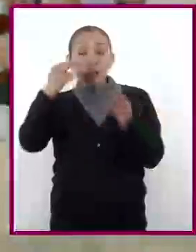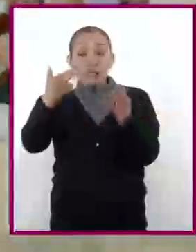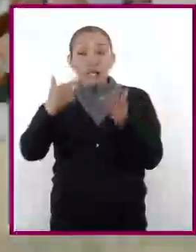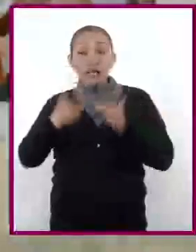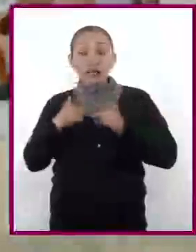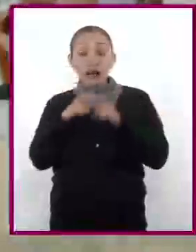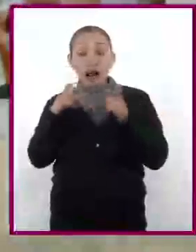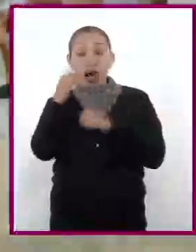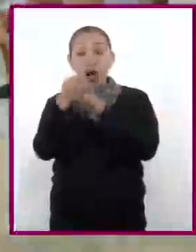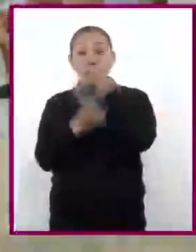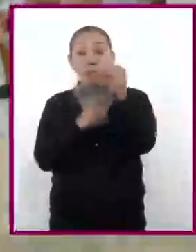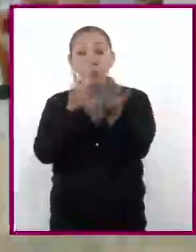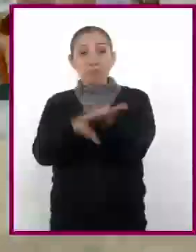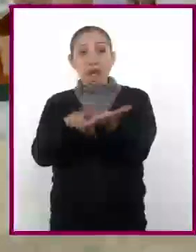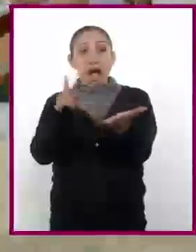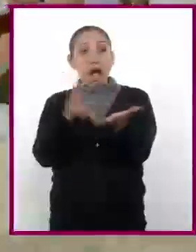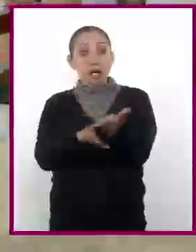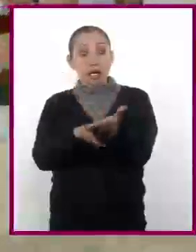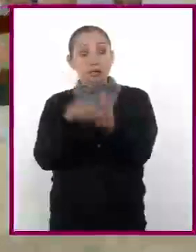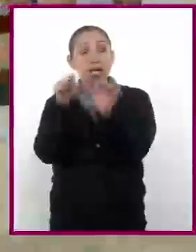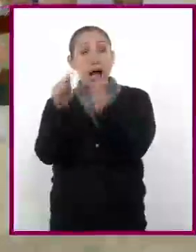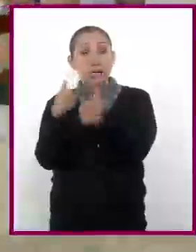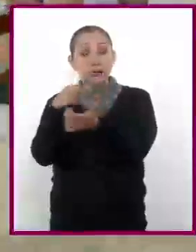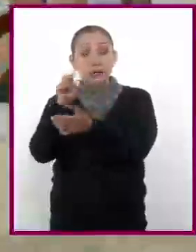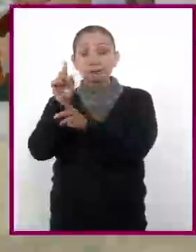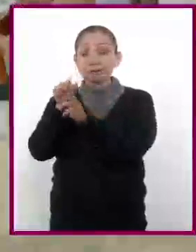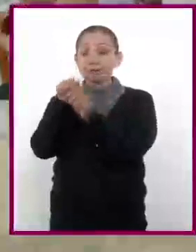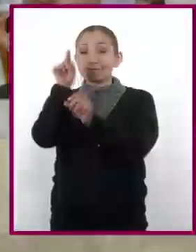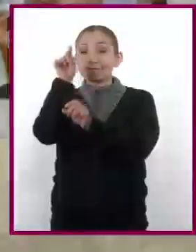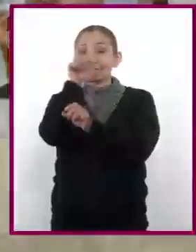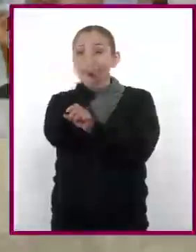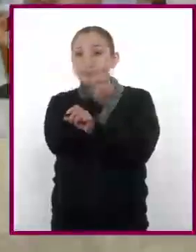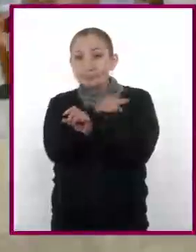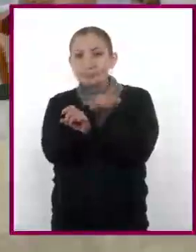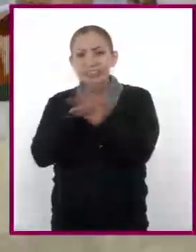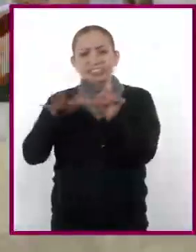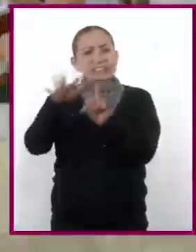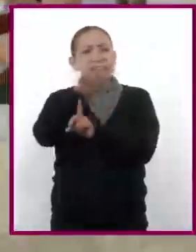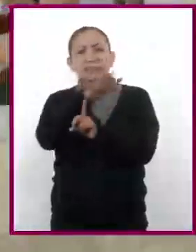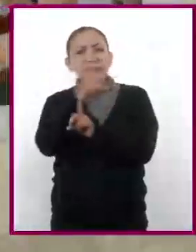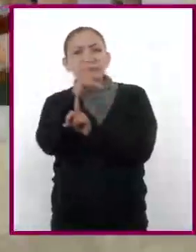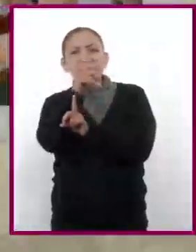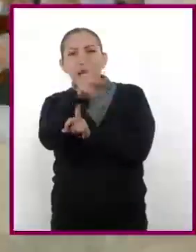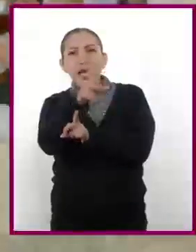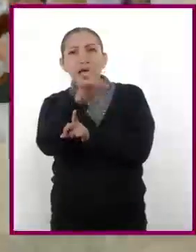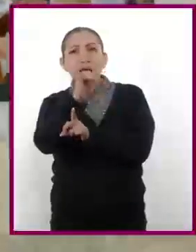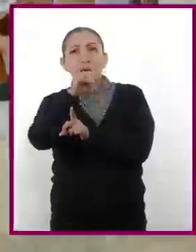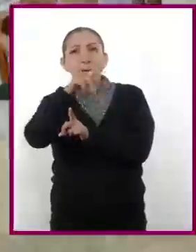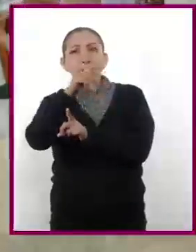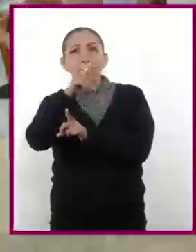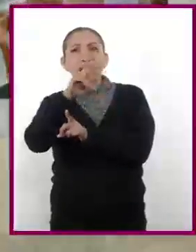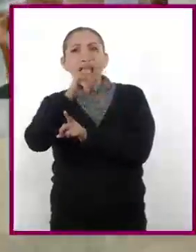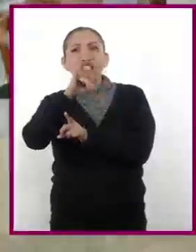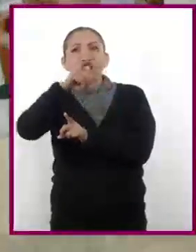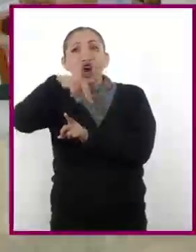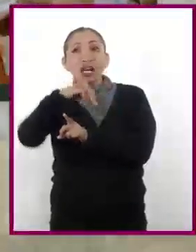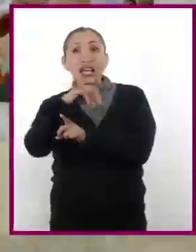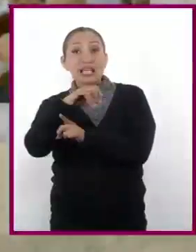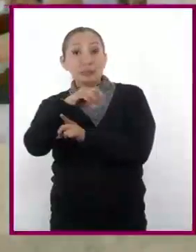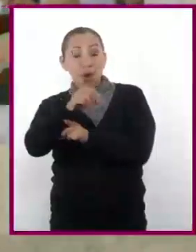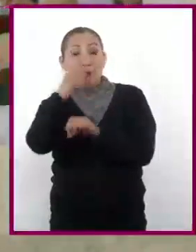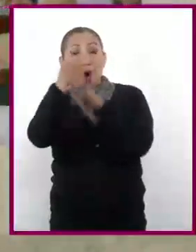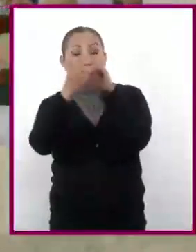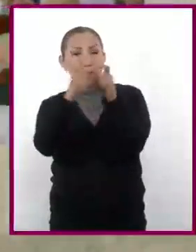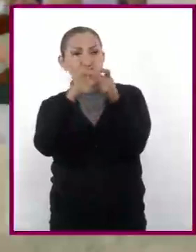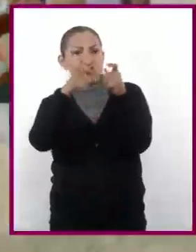heredado grandes obras y valiosos artistas del pincel. El contexto de la palabra impresionismo habla de grandes